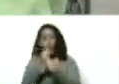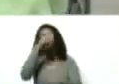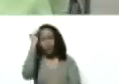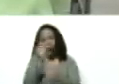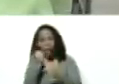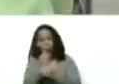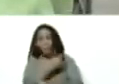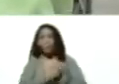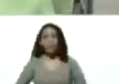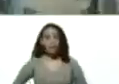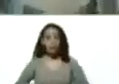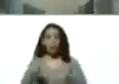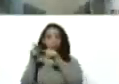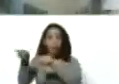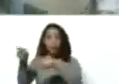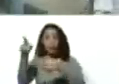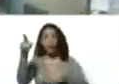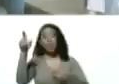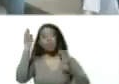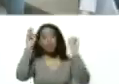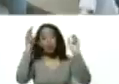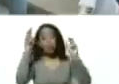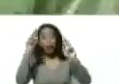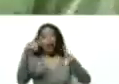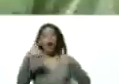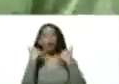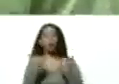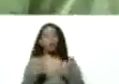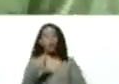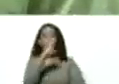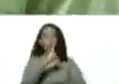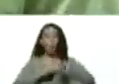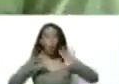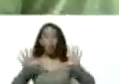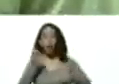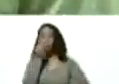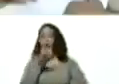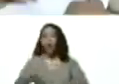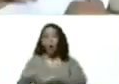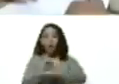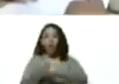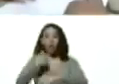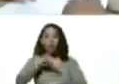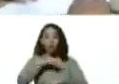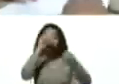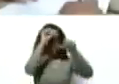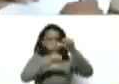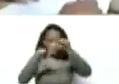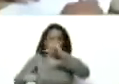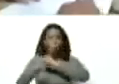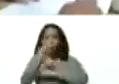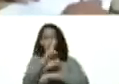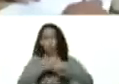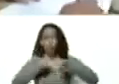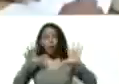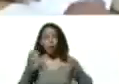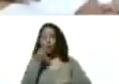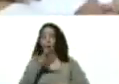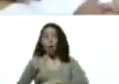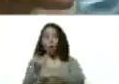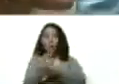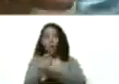Y en ese marco entonces revitalizar el uno por diez del buen gobierno. Hemos revisado el uno por diez del buen gobierno.